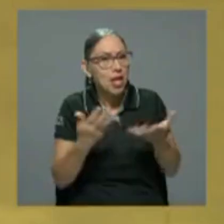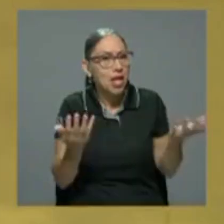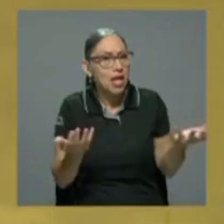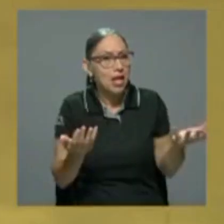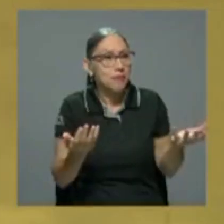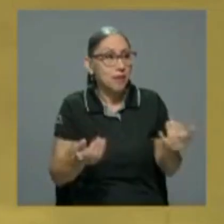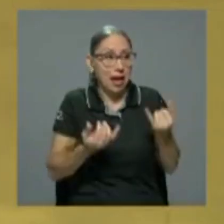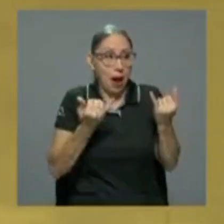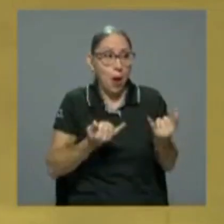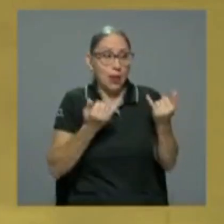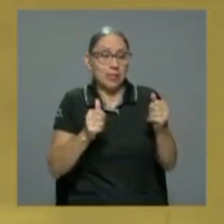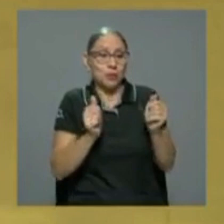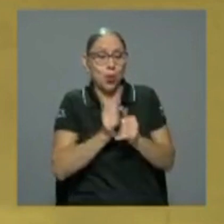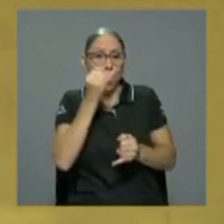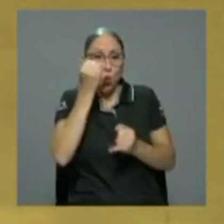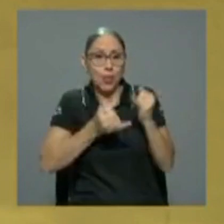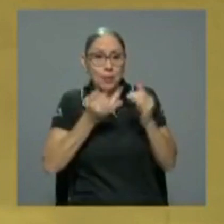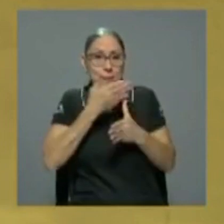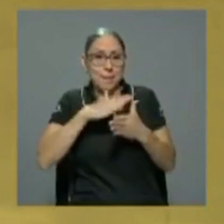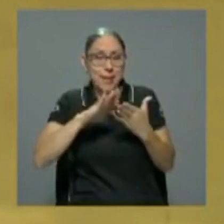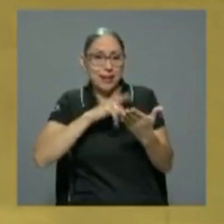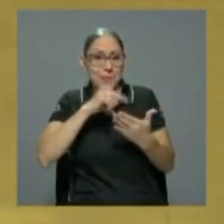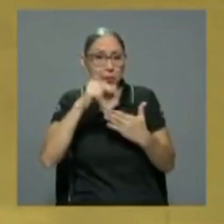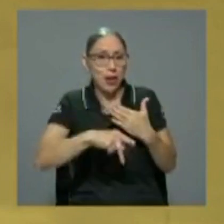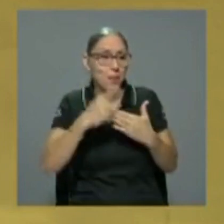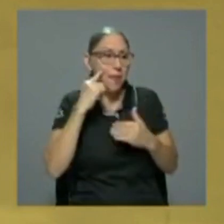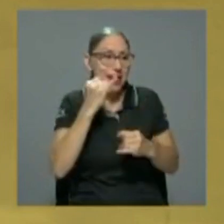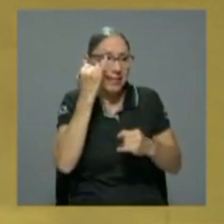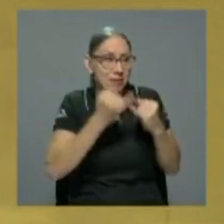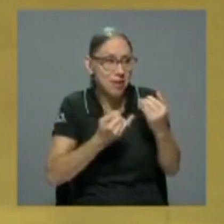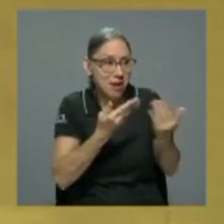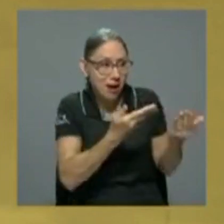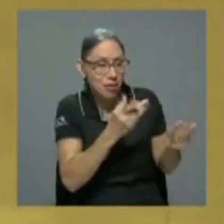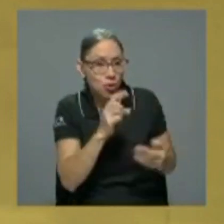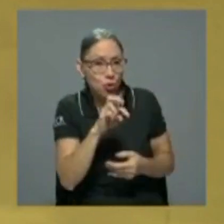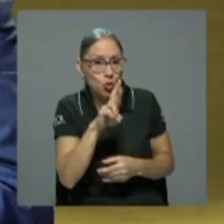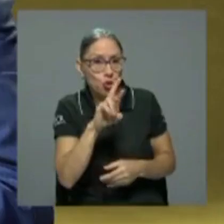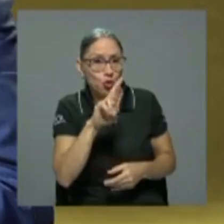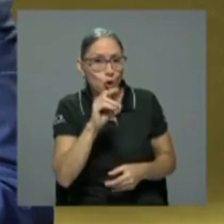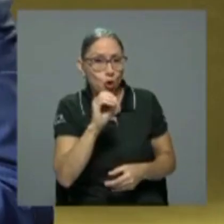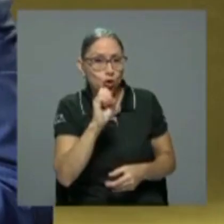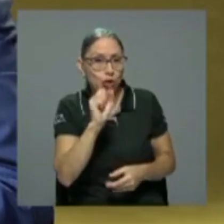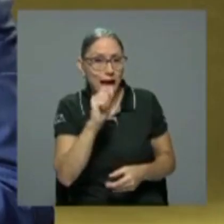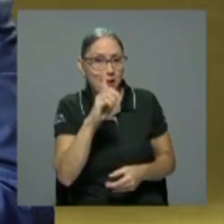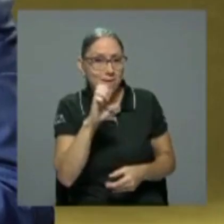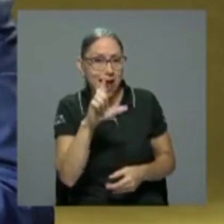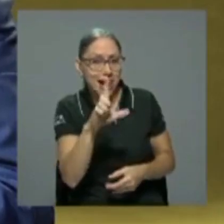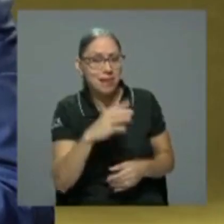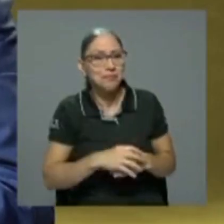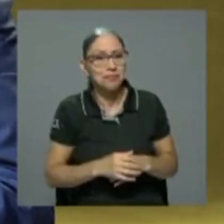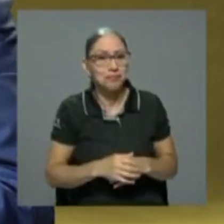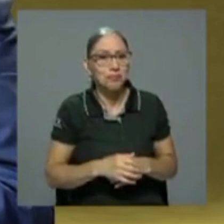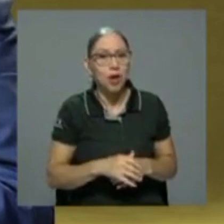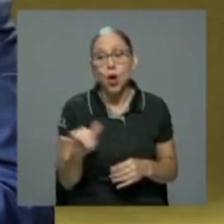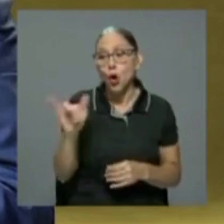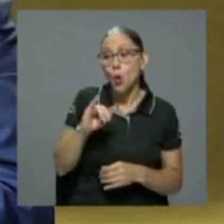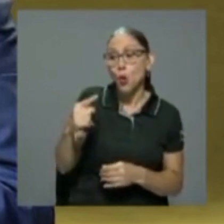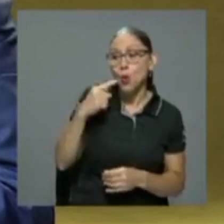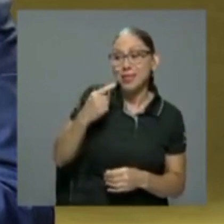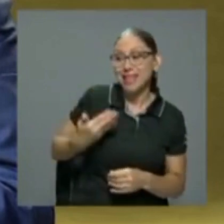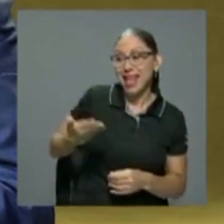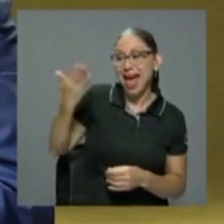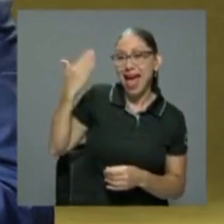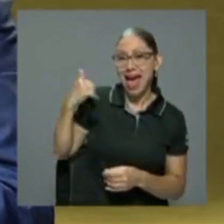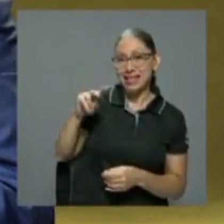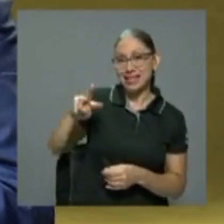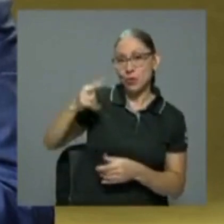un último segmento para terminar, doctor Rosabal. Bueno, como comenté en el segundo